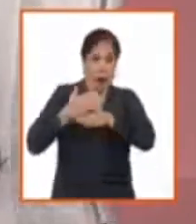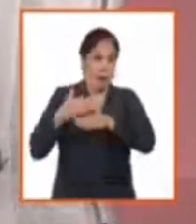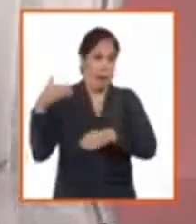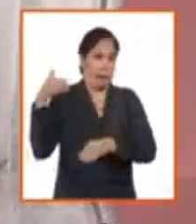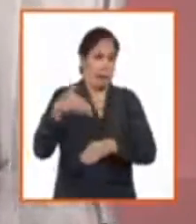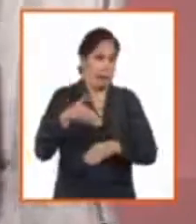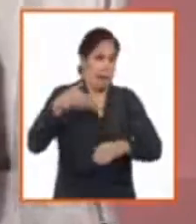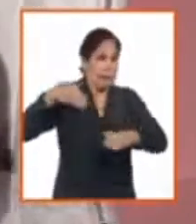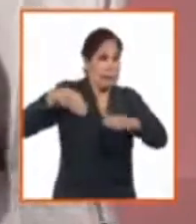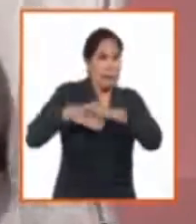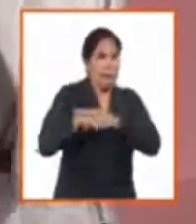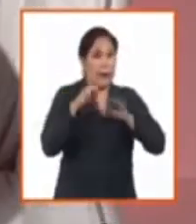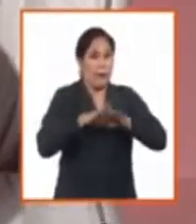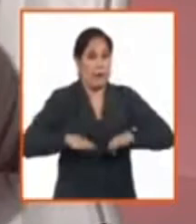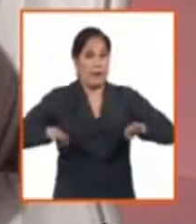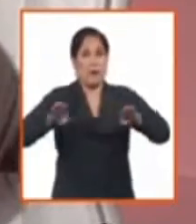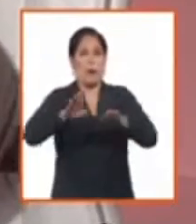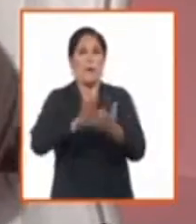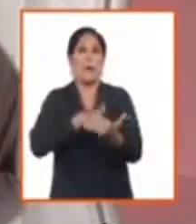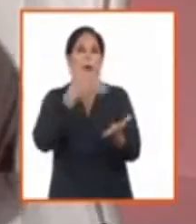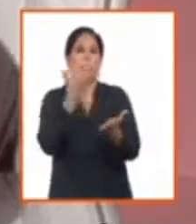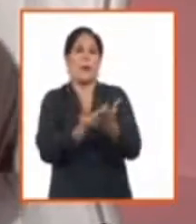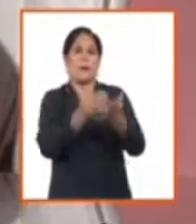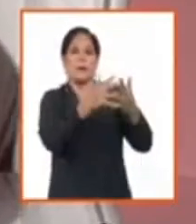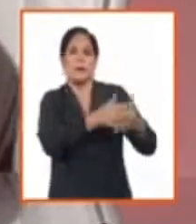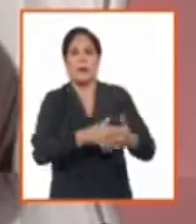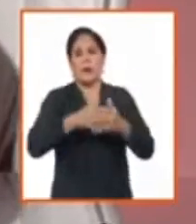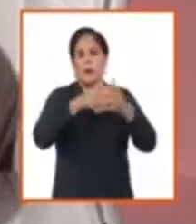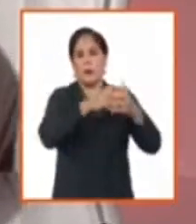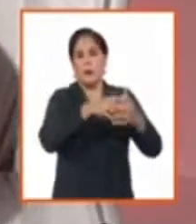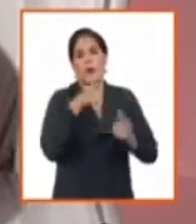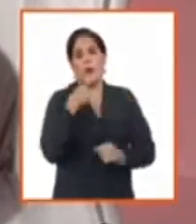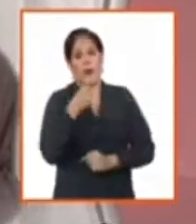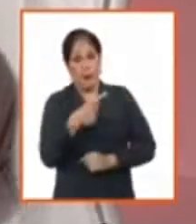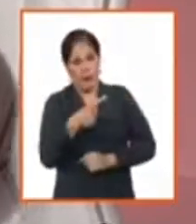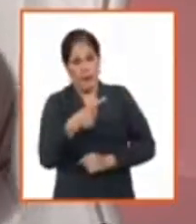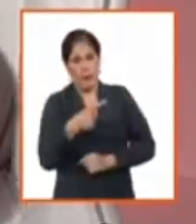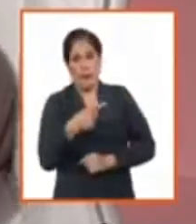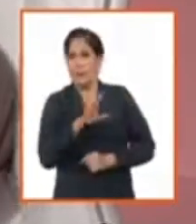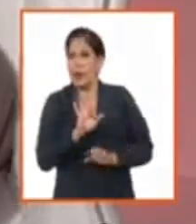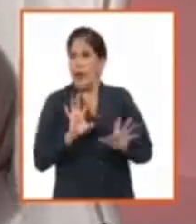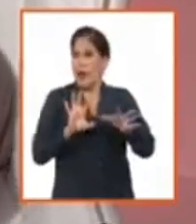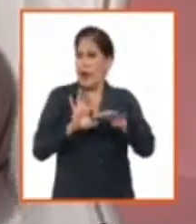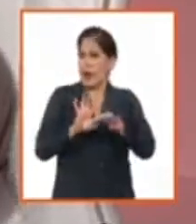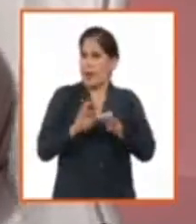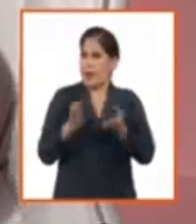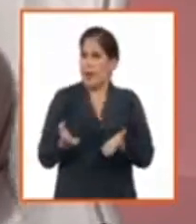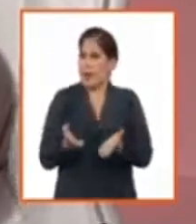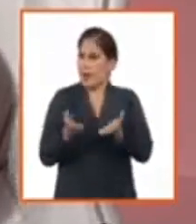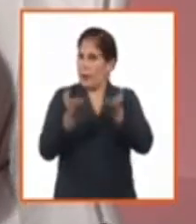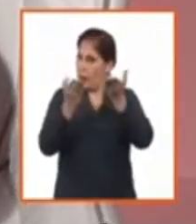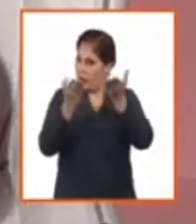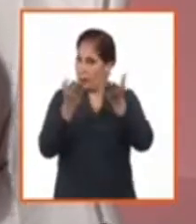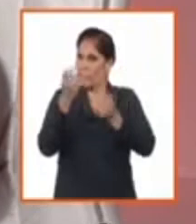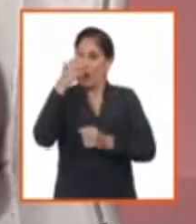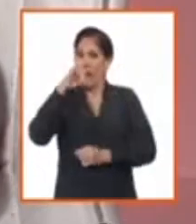era una gran propuesta norteamericana es decir pasamos de la alianza para el progreso al alca y ahora